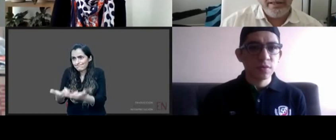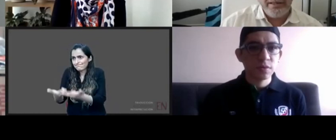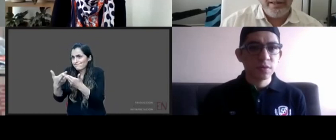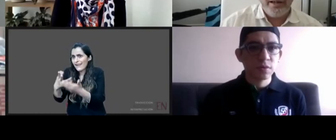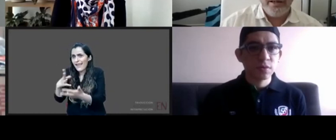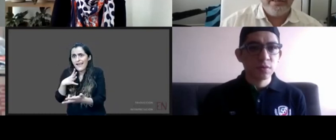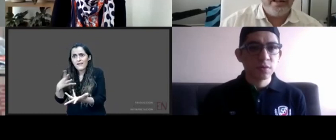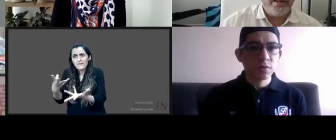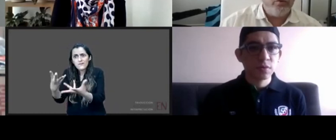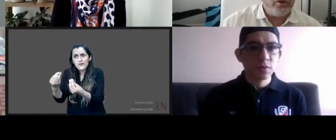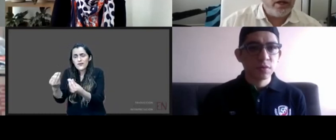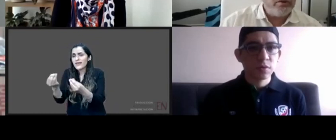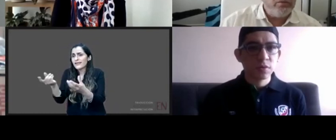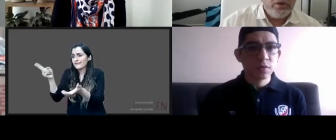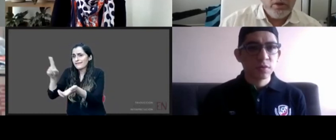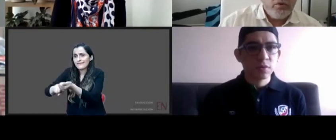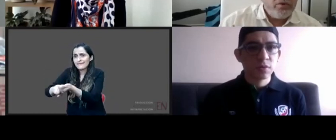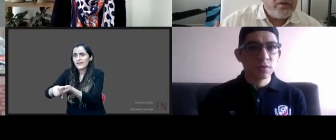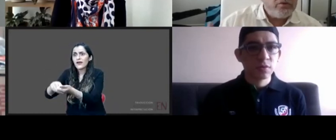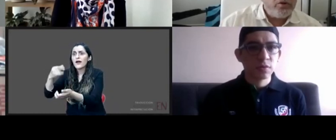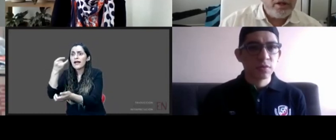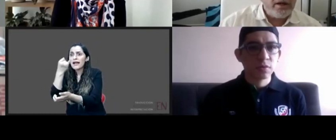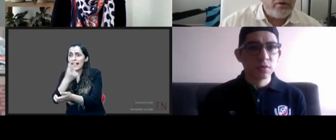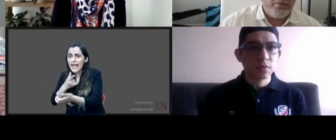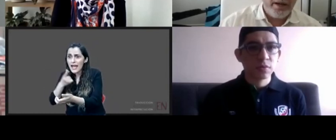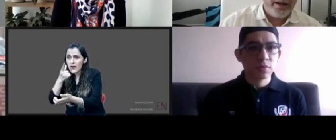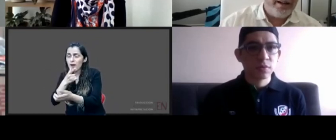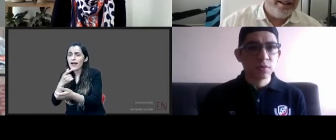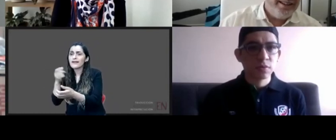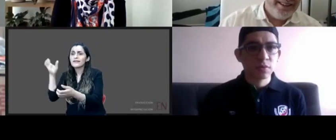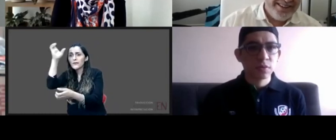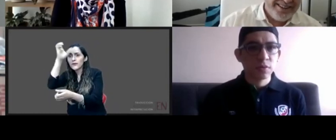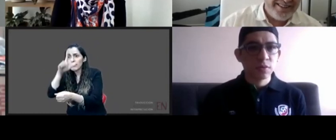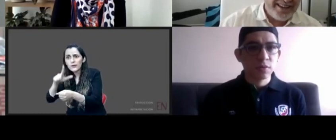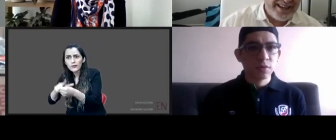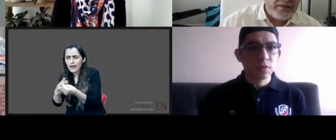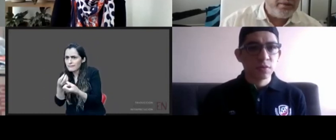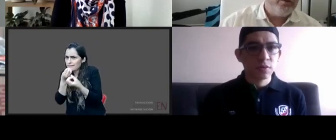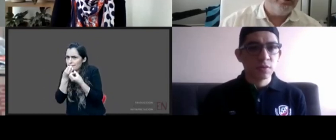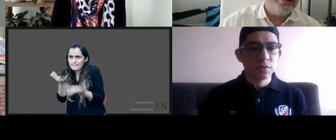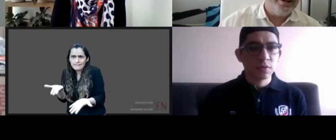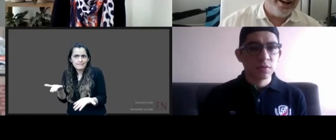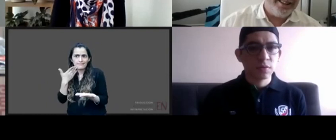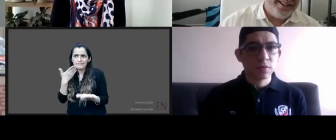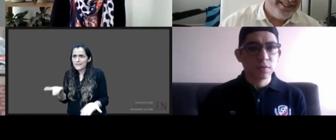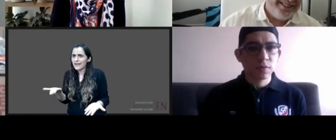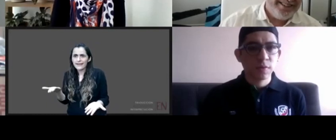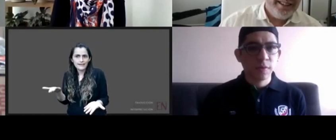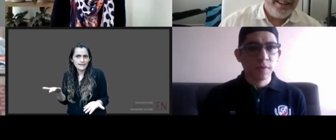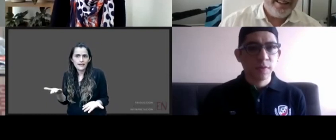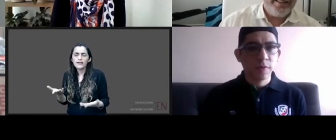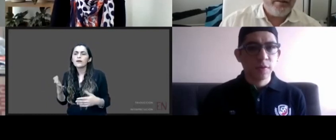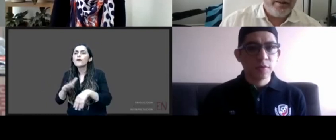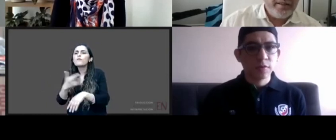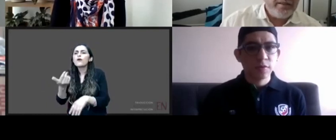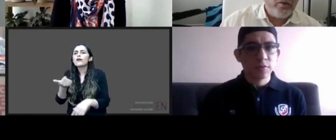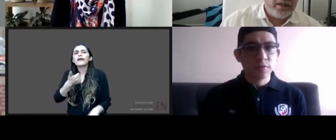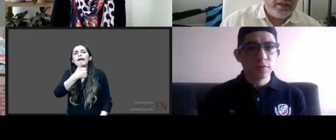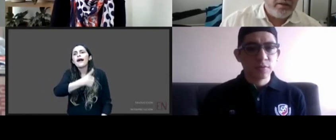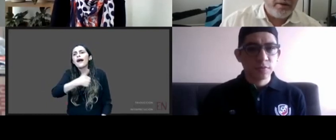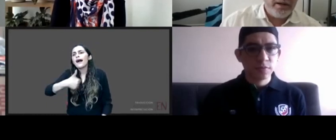cada identidad es el resultado de una historia compleja que cada persona encarna. Es a la